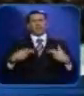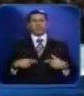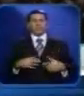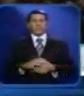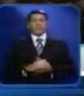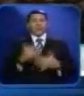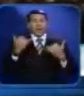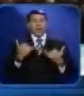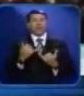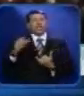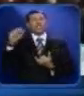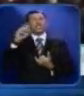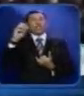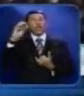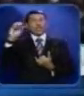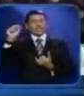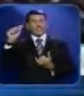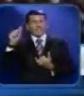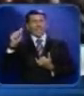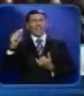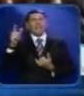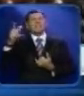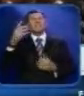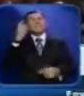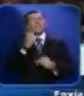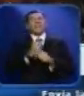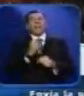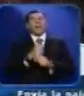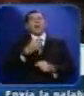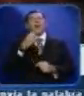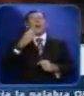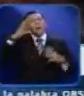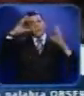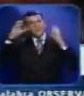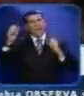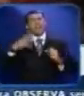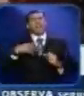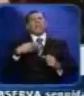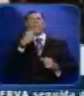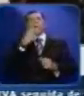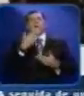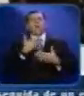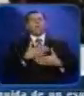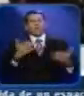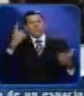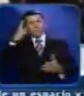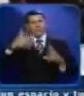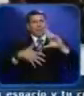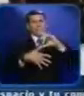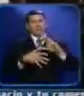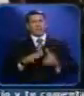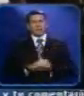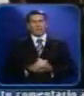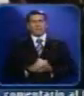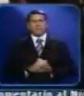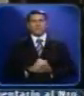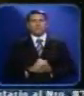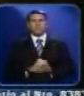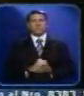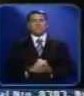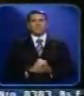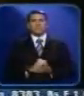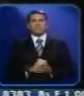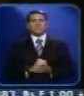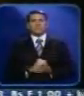actualidad, Sosa se desempeñaba como embajadora de buena voluntad de la UNESCO para Latinoamérica y el Caribe. Porque lloré, porque